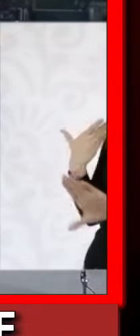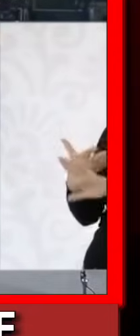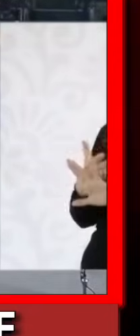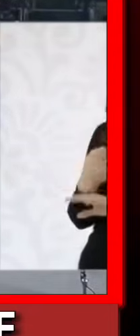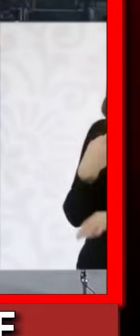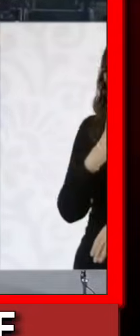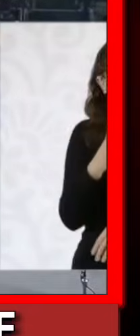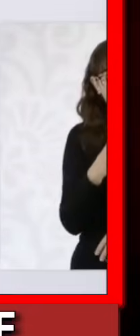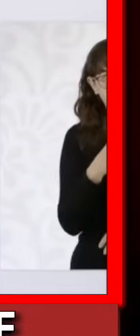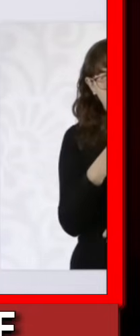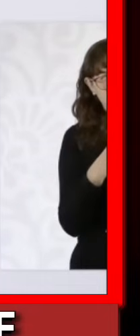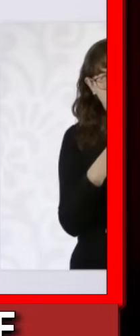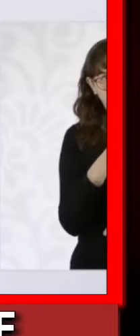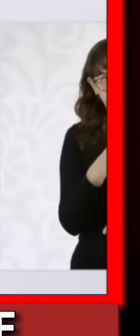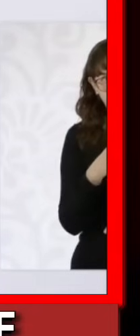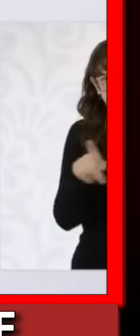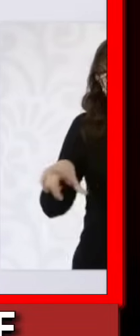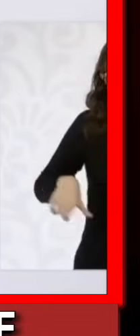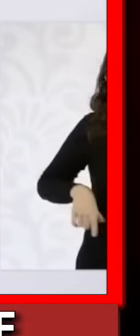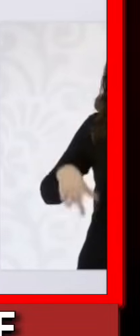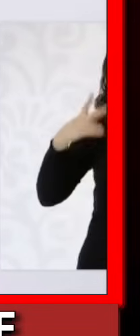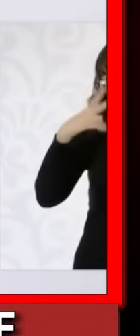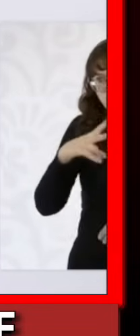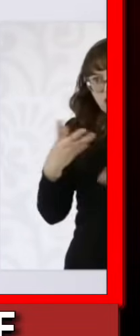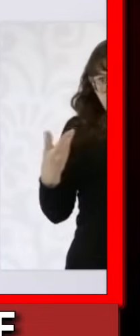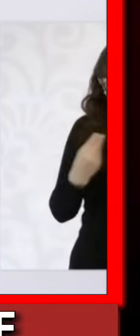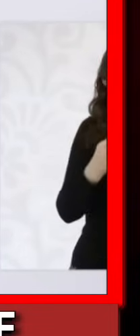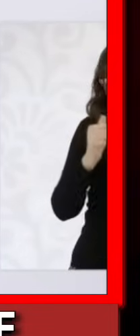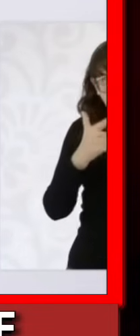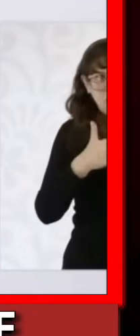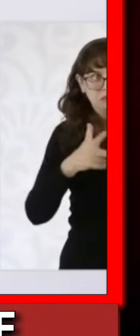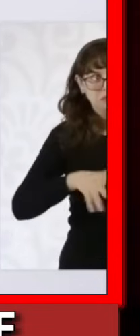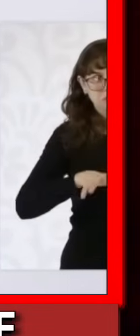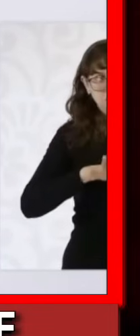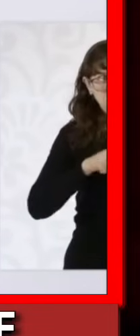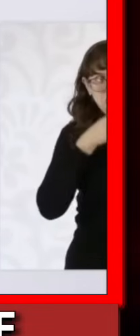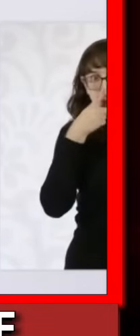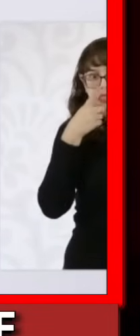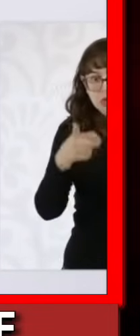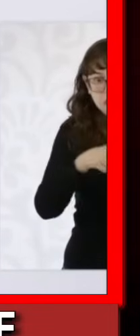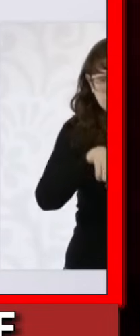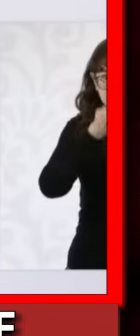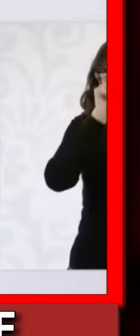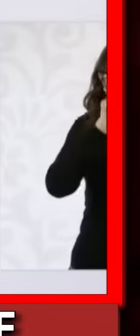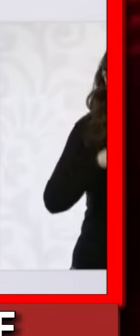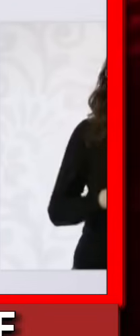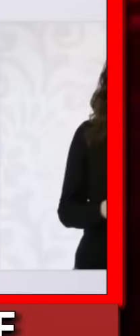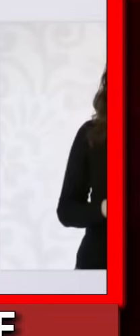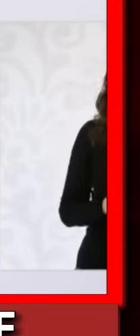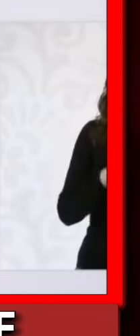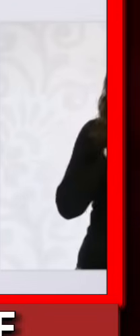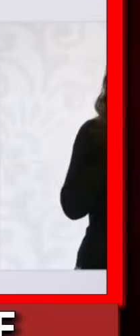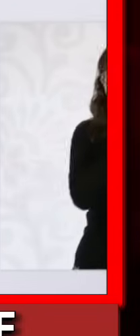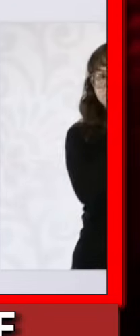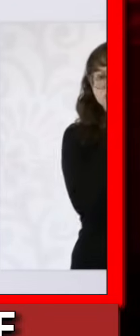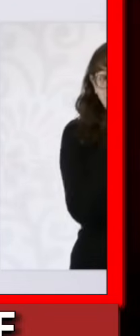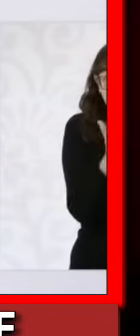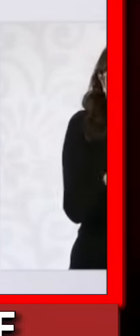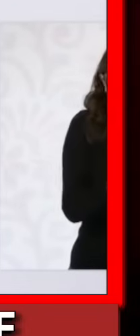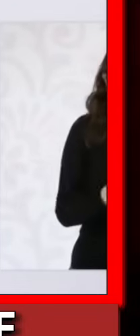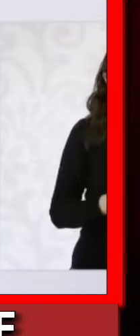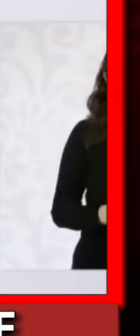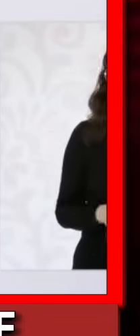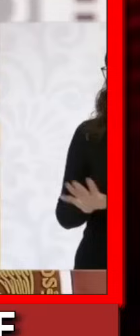coordinación siempre es como lo hemos dicho es coordinación sin subordinación coordinación